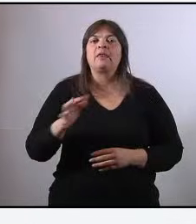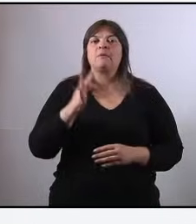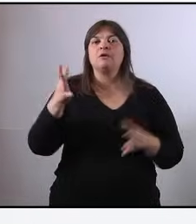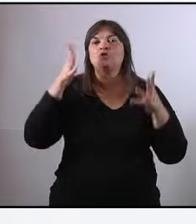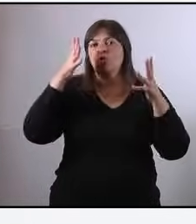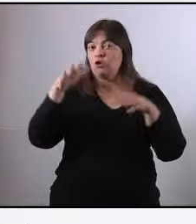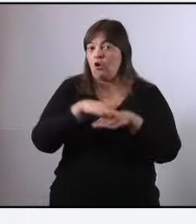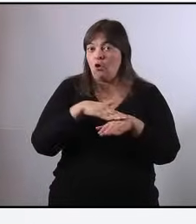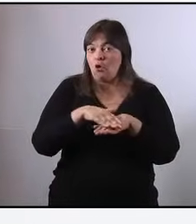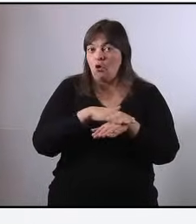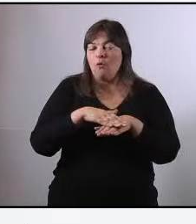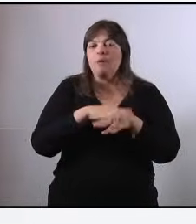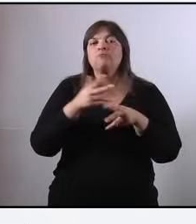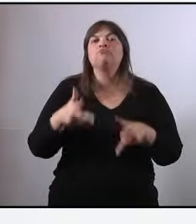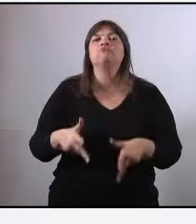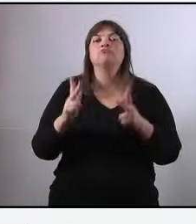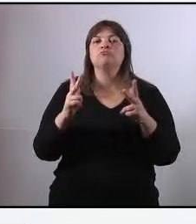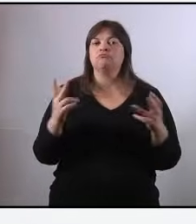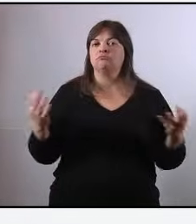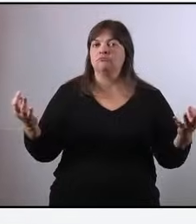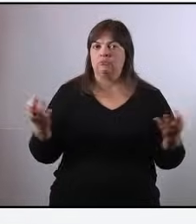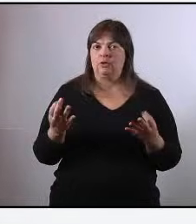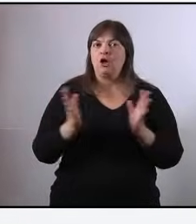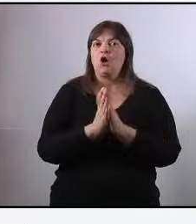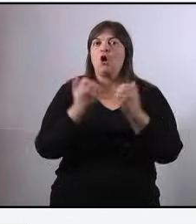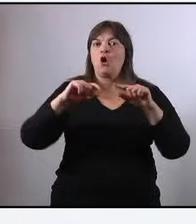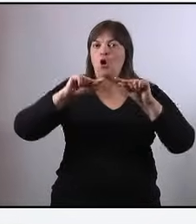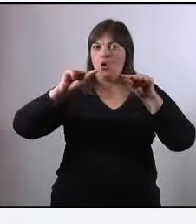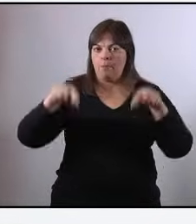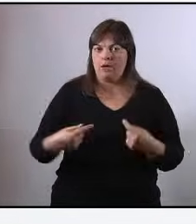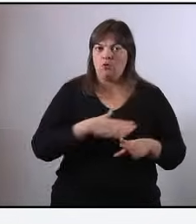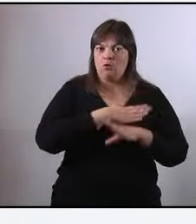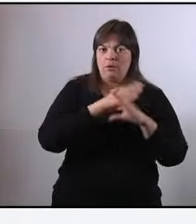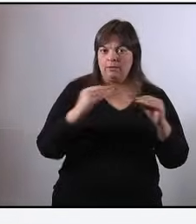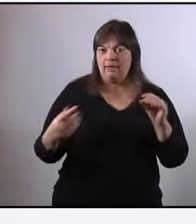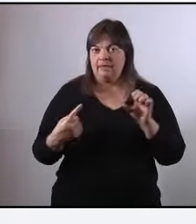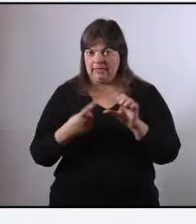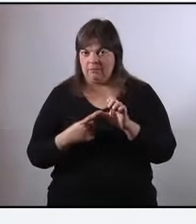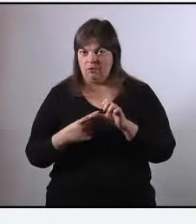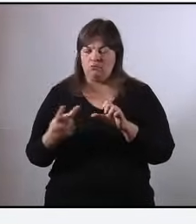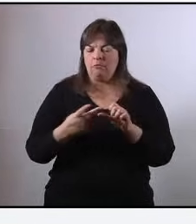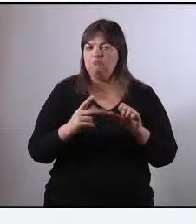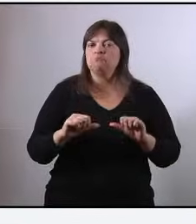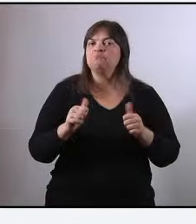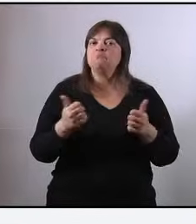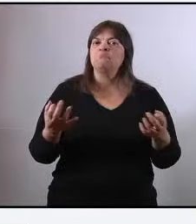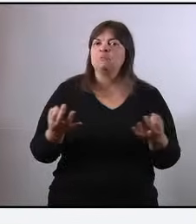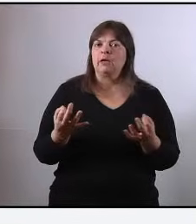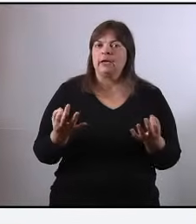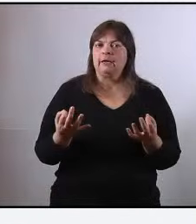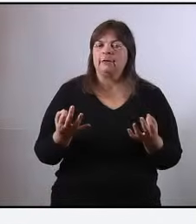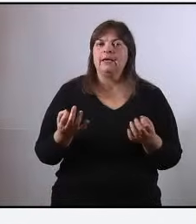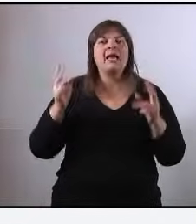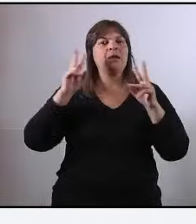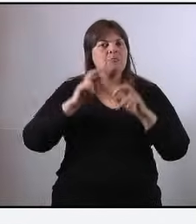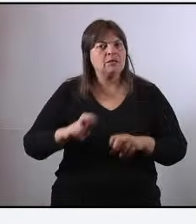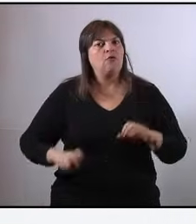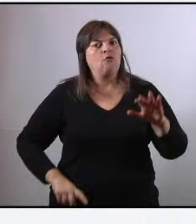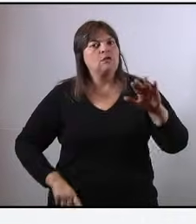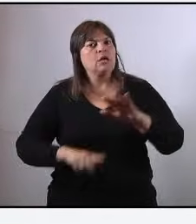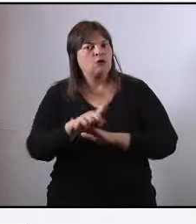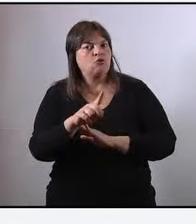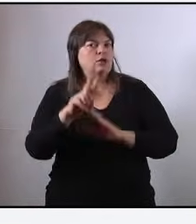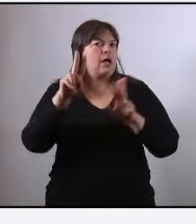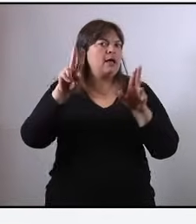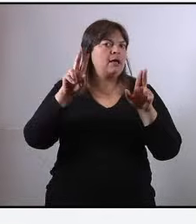de Gobierno ha autorizado un convenio con la Universidad de Extremadura para desarrollar investigaciones